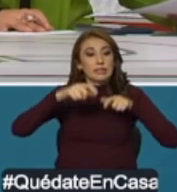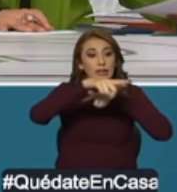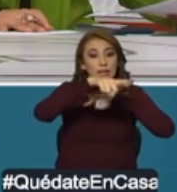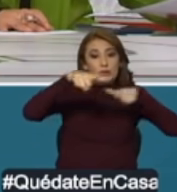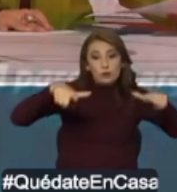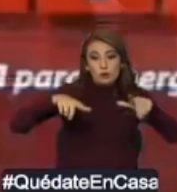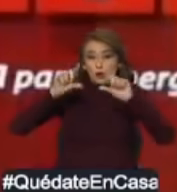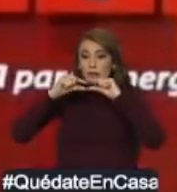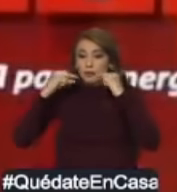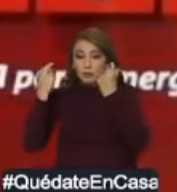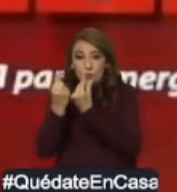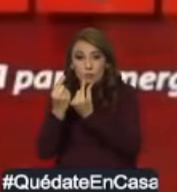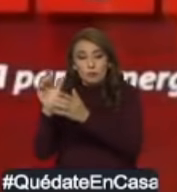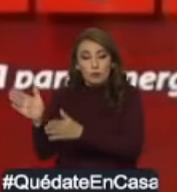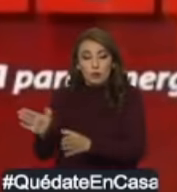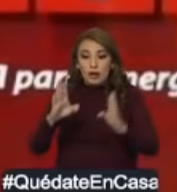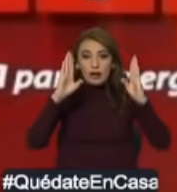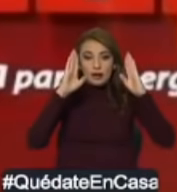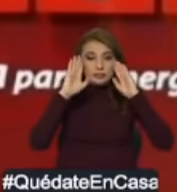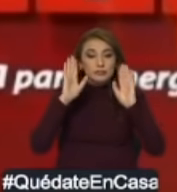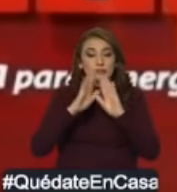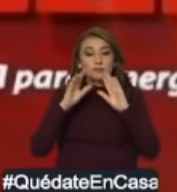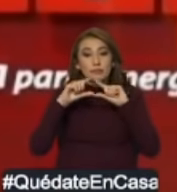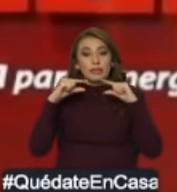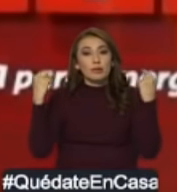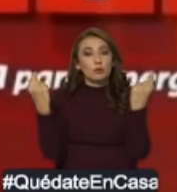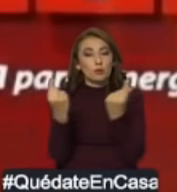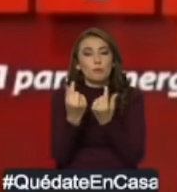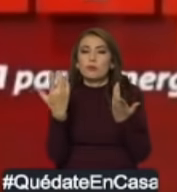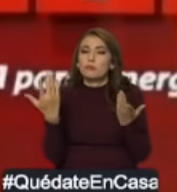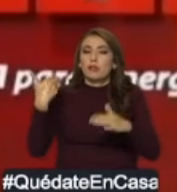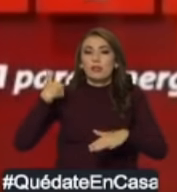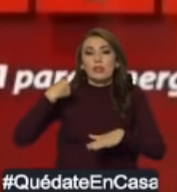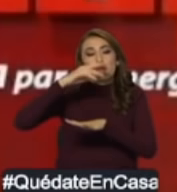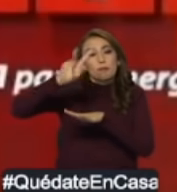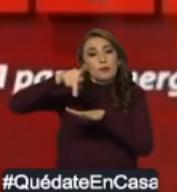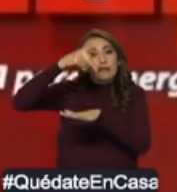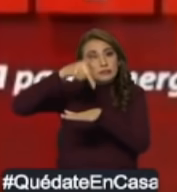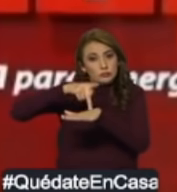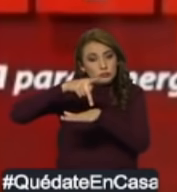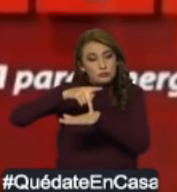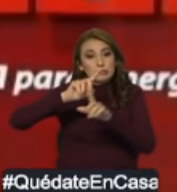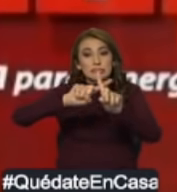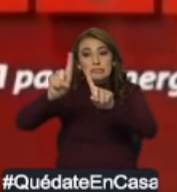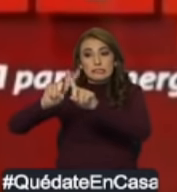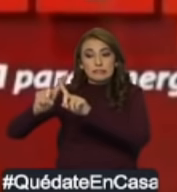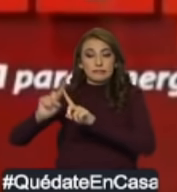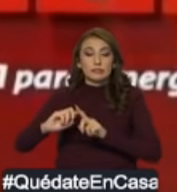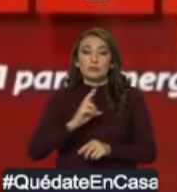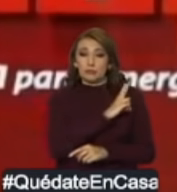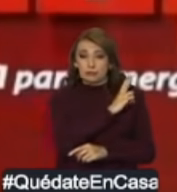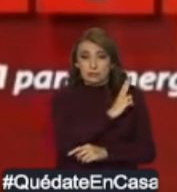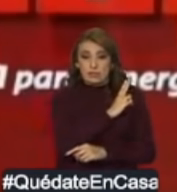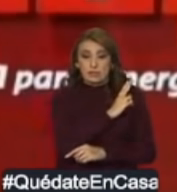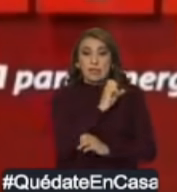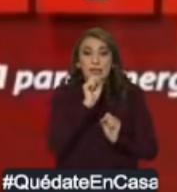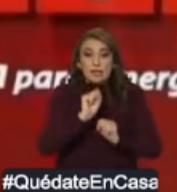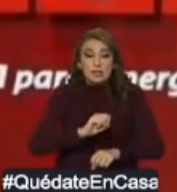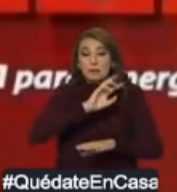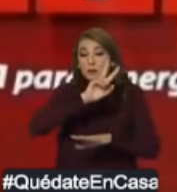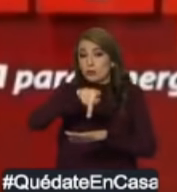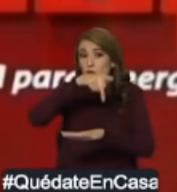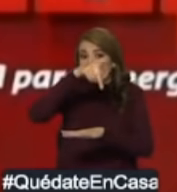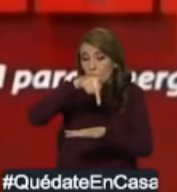grupo al que hemos escuchado es un grupo que está integrado por académicos de diferentes universidades y por expertos que tienen un